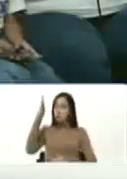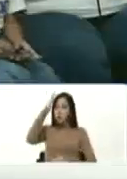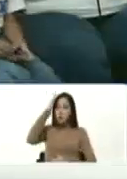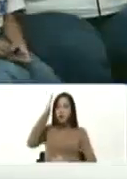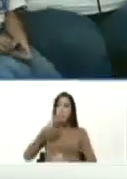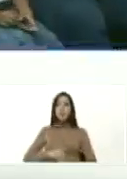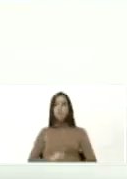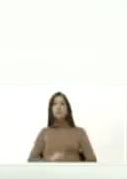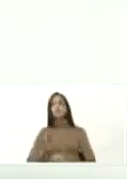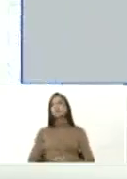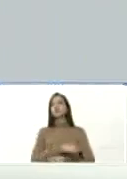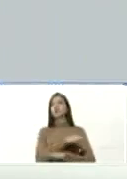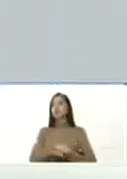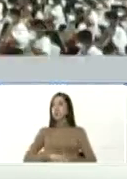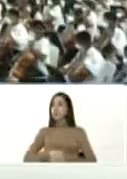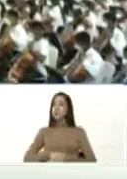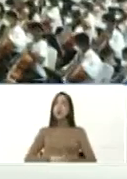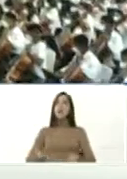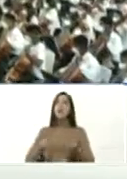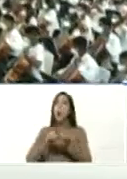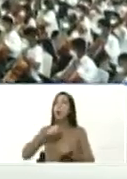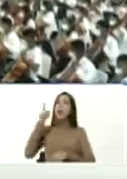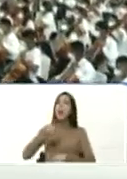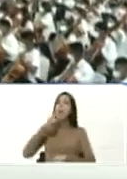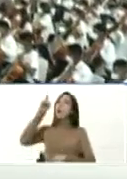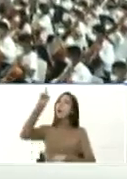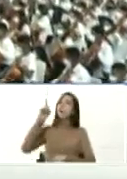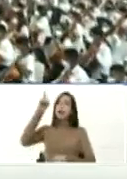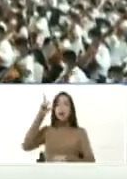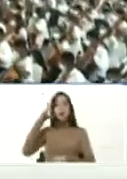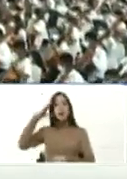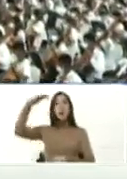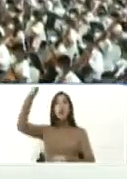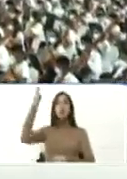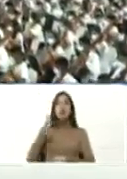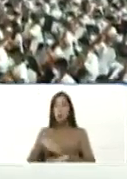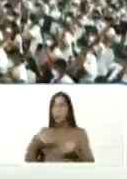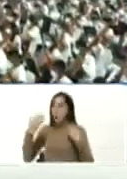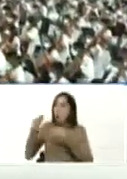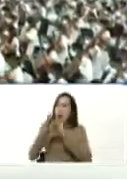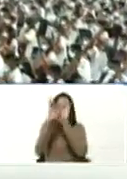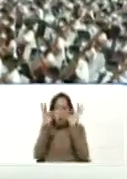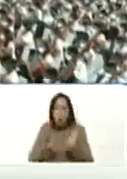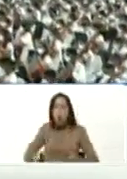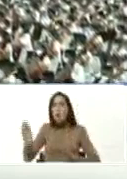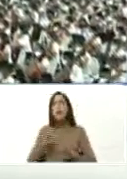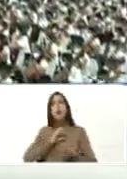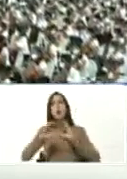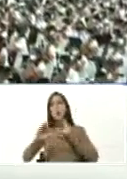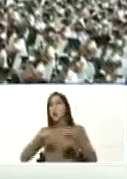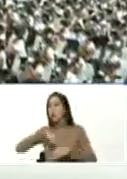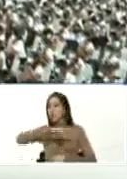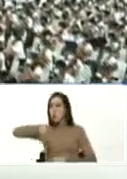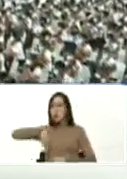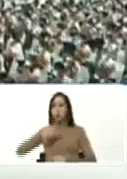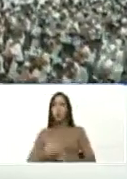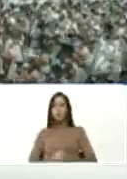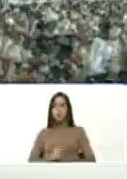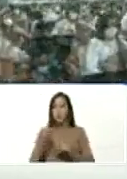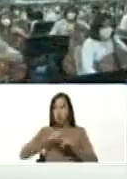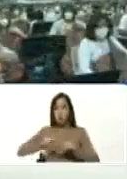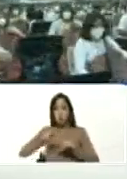que la música es el lenguaje de Dios. Es la forma como Dios se comunica con nosotros. Esas